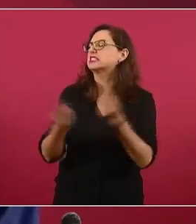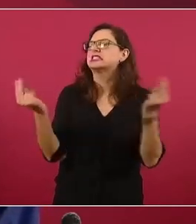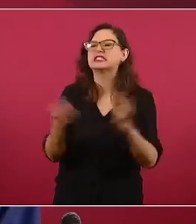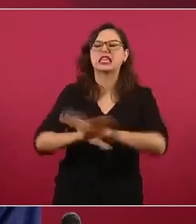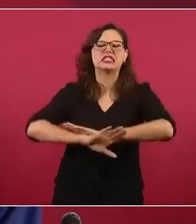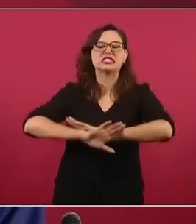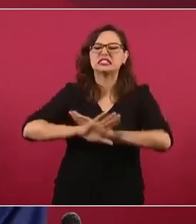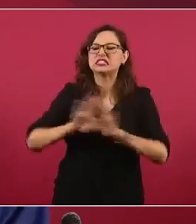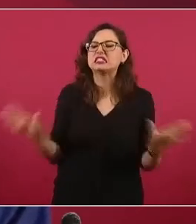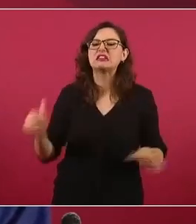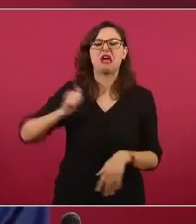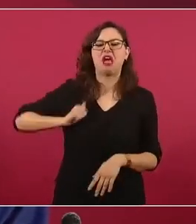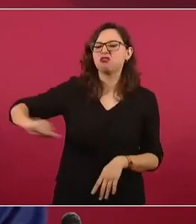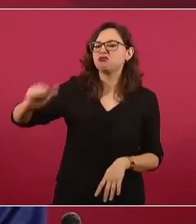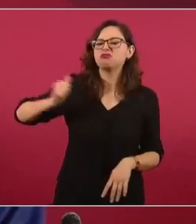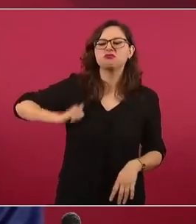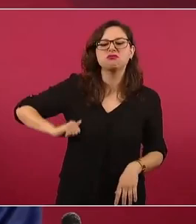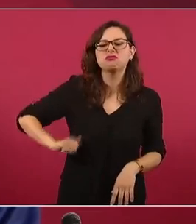y que íbamos